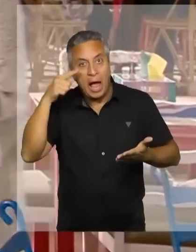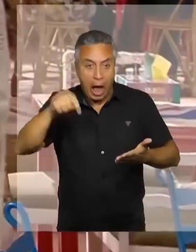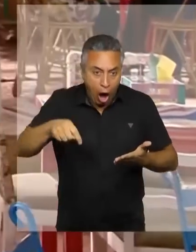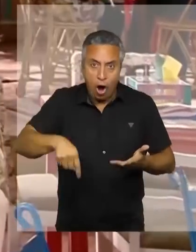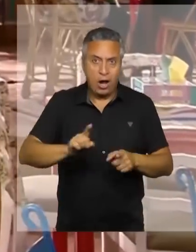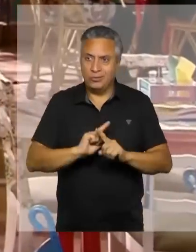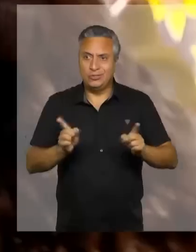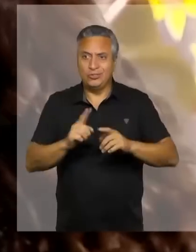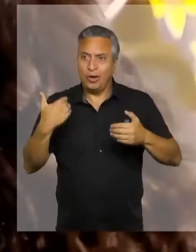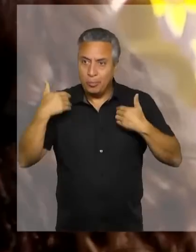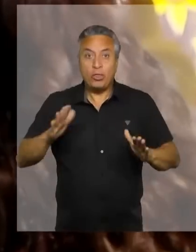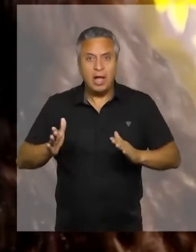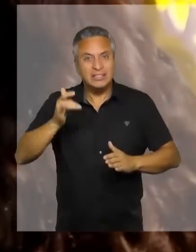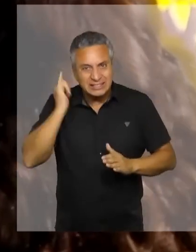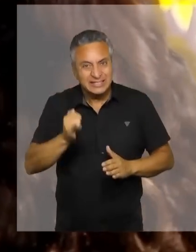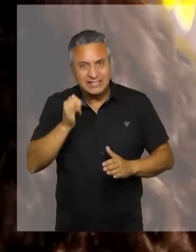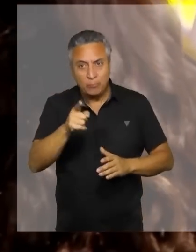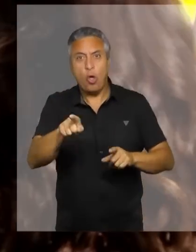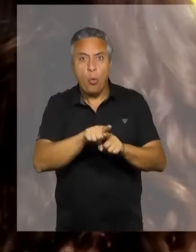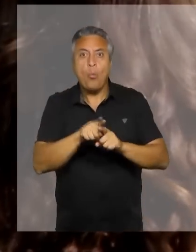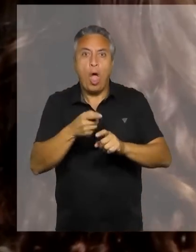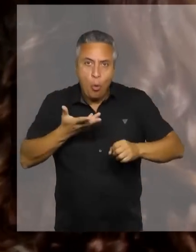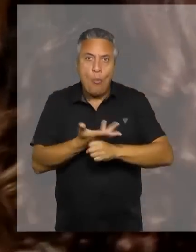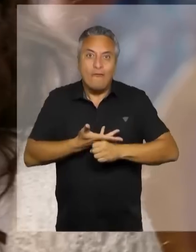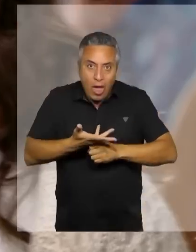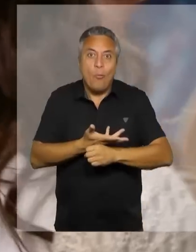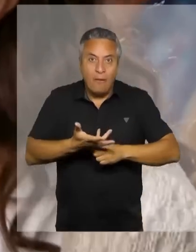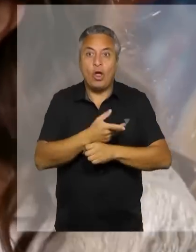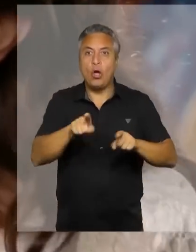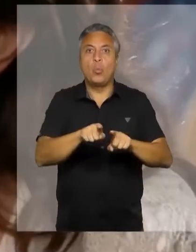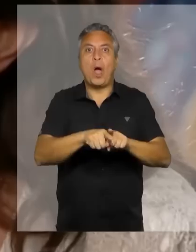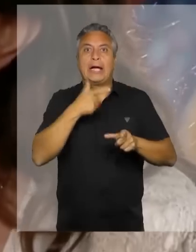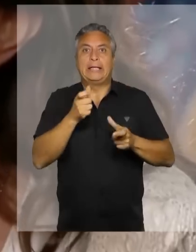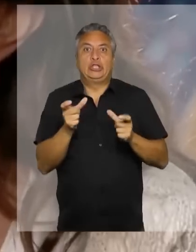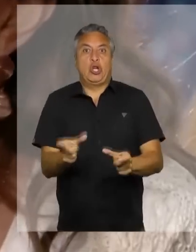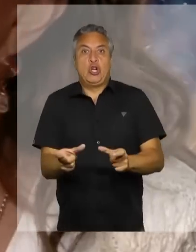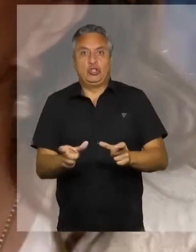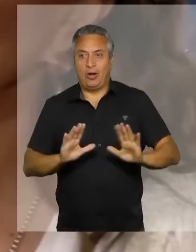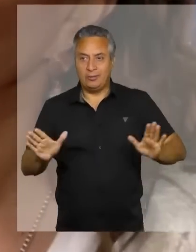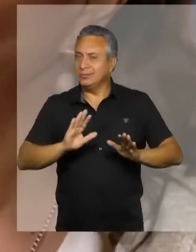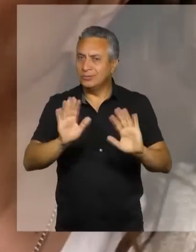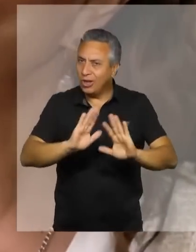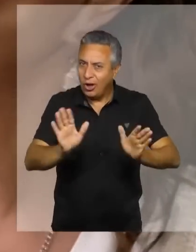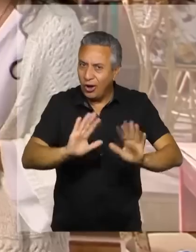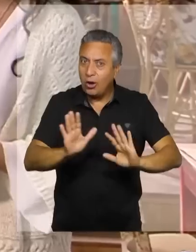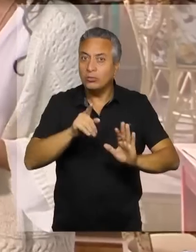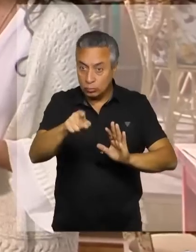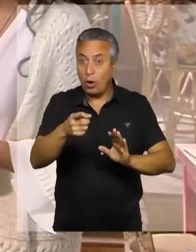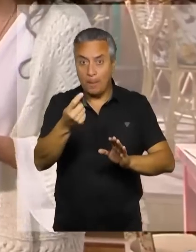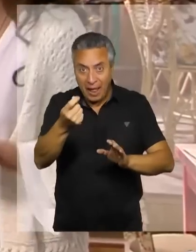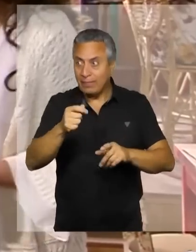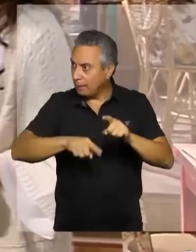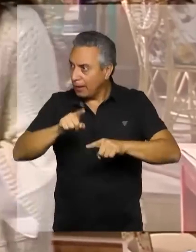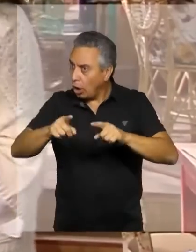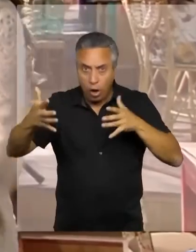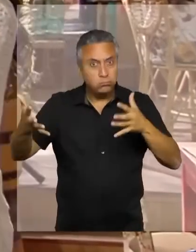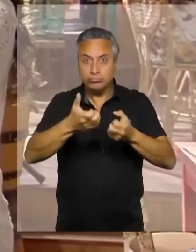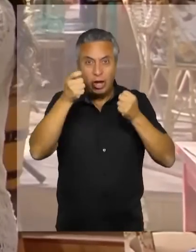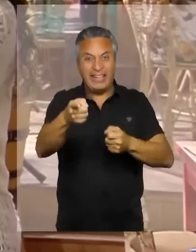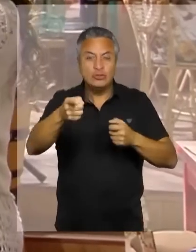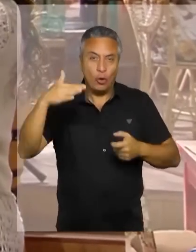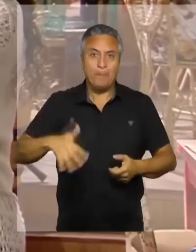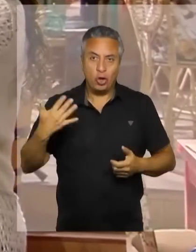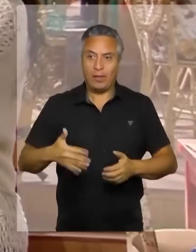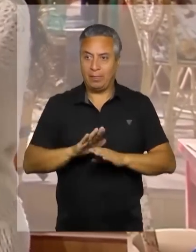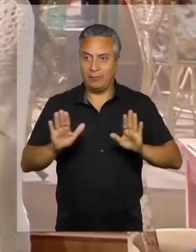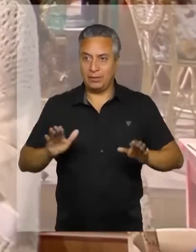¿verdad? No importa, porque este tipo no está agarrado para el hueveo, todo para tener el control, no, pues. Si lo más importante de todo es que recuperaste tu terreno y tu plata. Eso es.